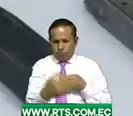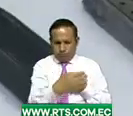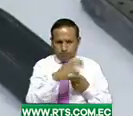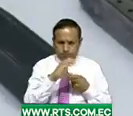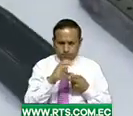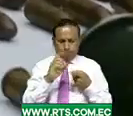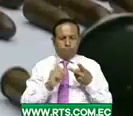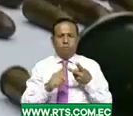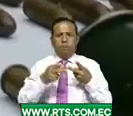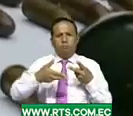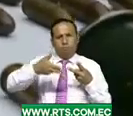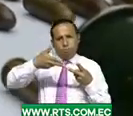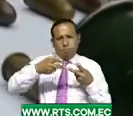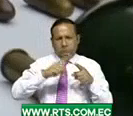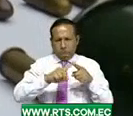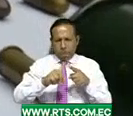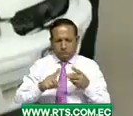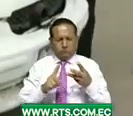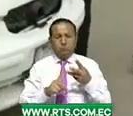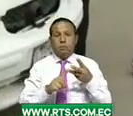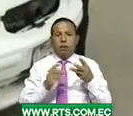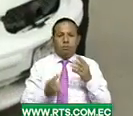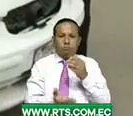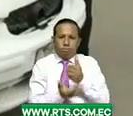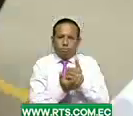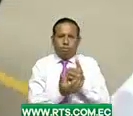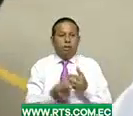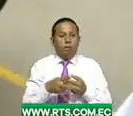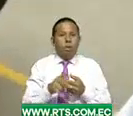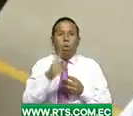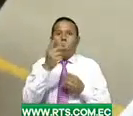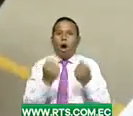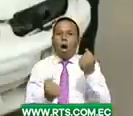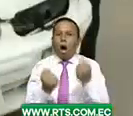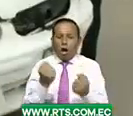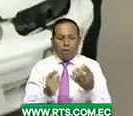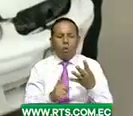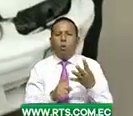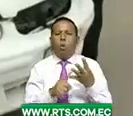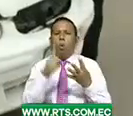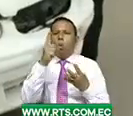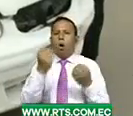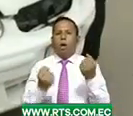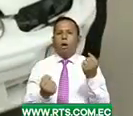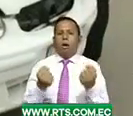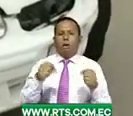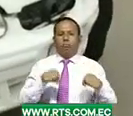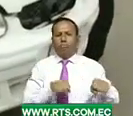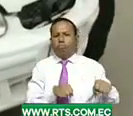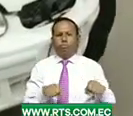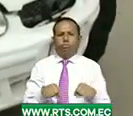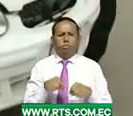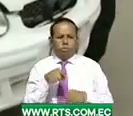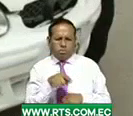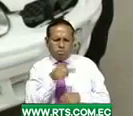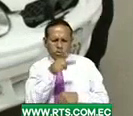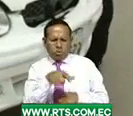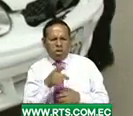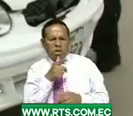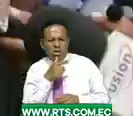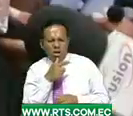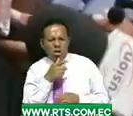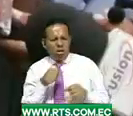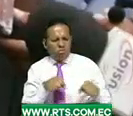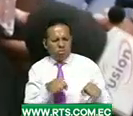armas de fuego y varias municiones, además de un auto y una motocicleta. Este vehículo pertenecía a una víctima, ¿no?, de un